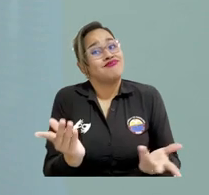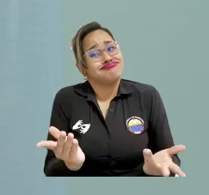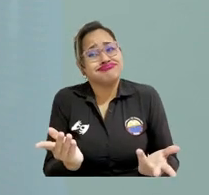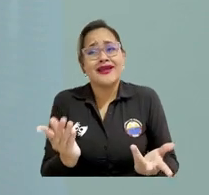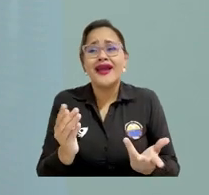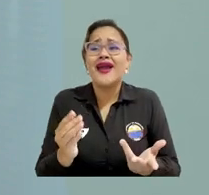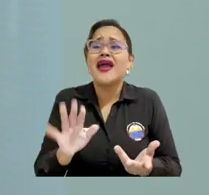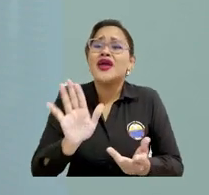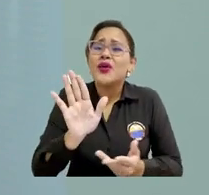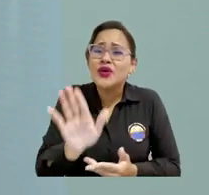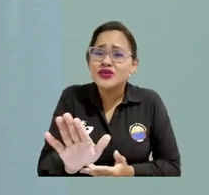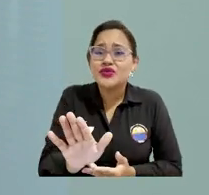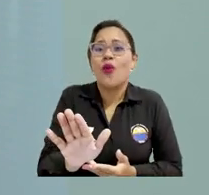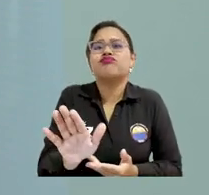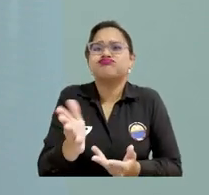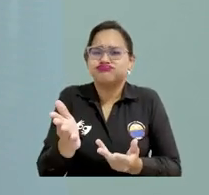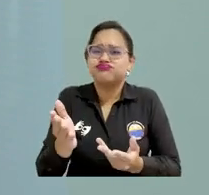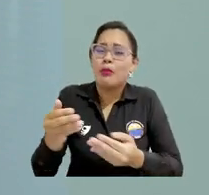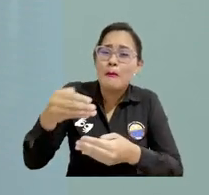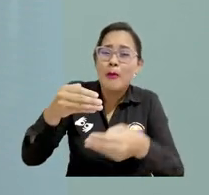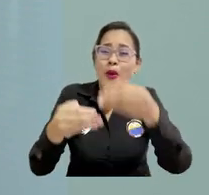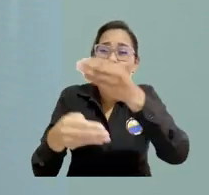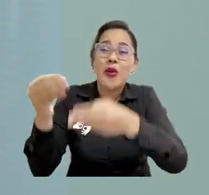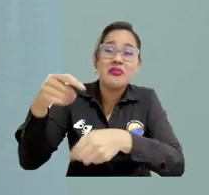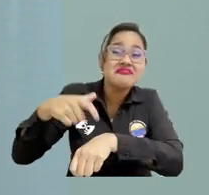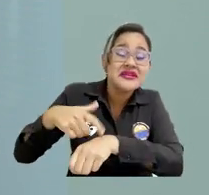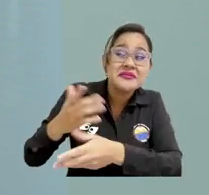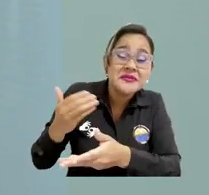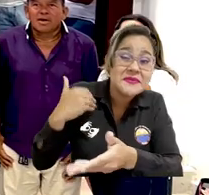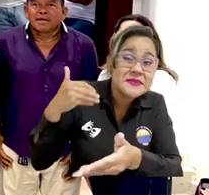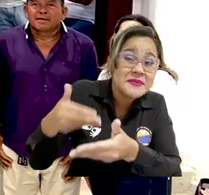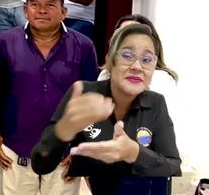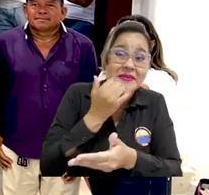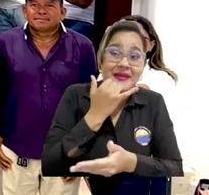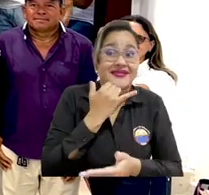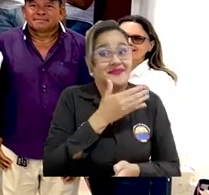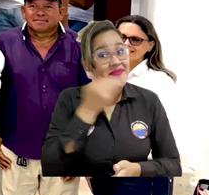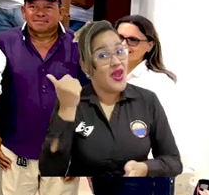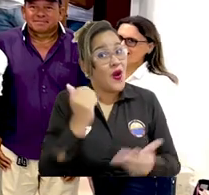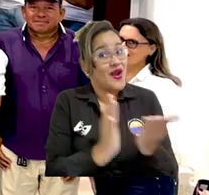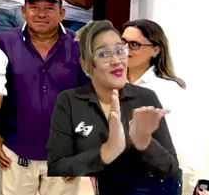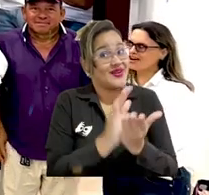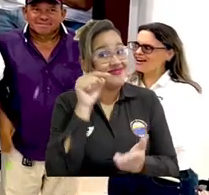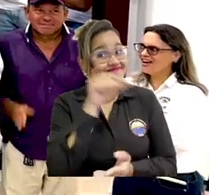corto plazo tenga mayor impacto, pero en el largo plazo la educación es la mejor